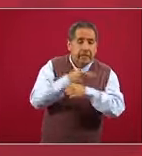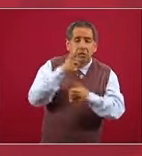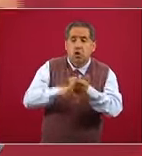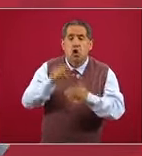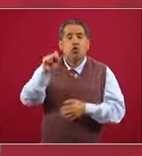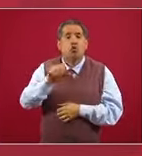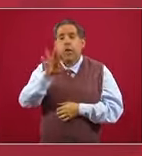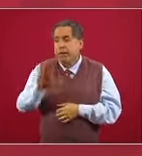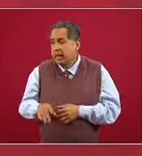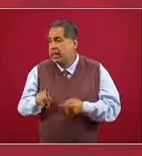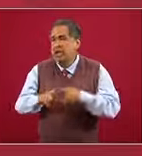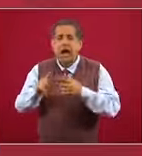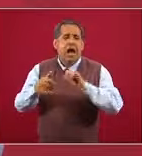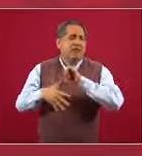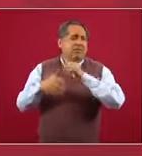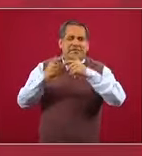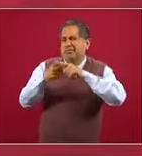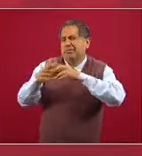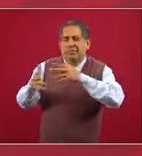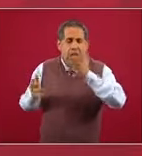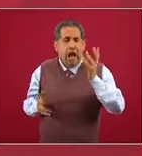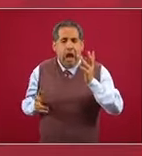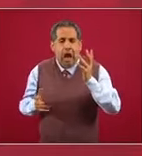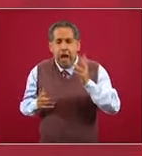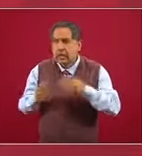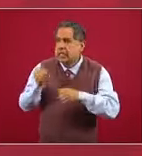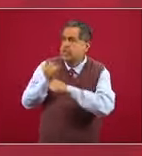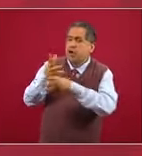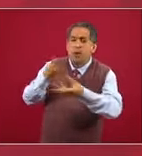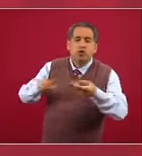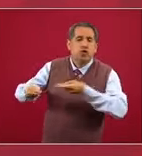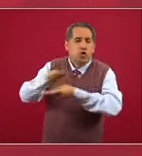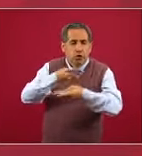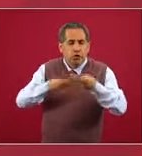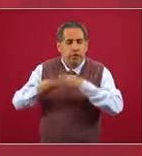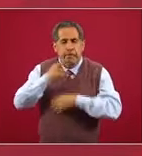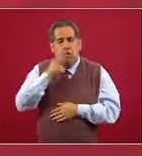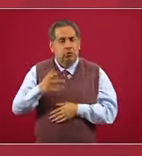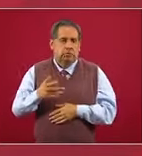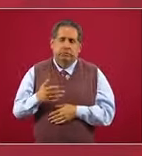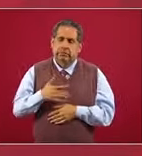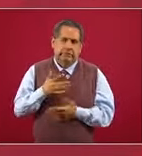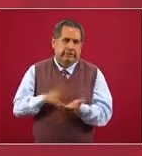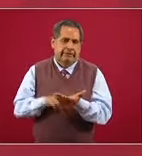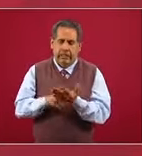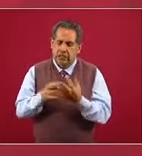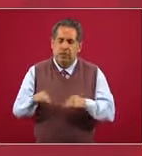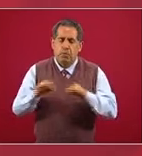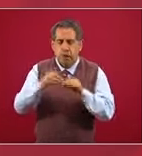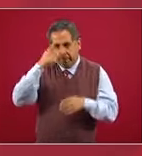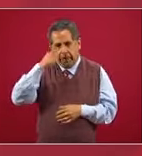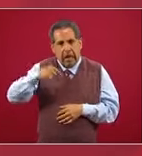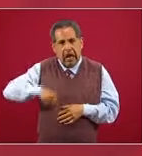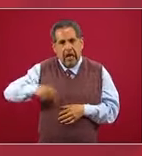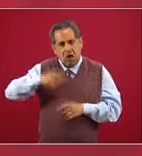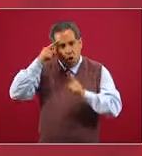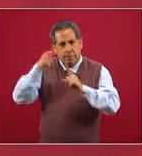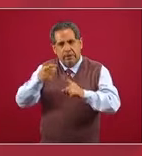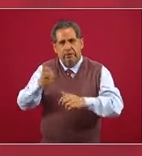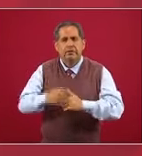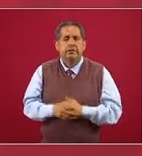de Sudamérica, en Europa, en Asia, y entonces poder tener este intercambio de información que pues es valiosísima precisamente con este